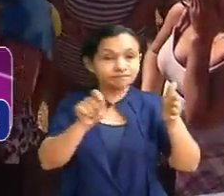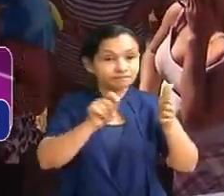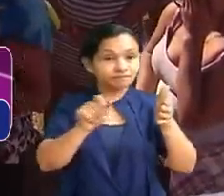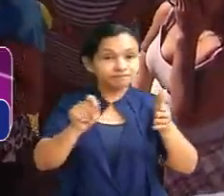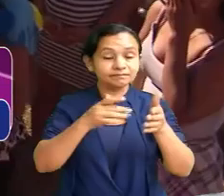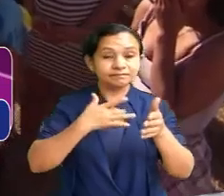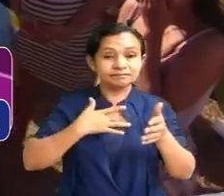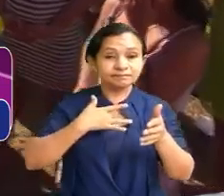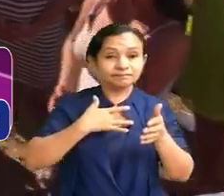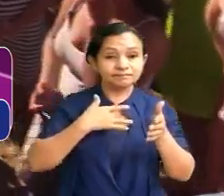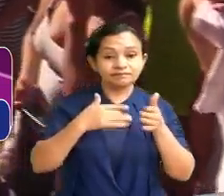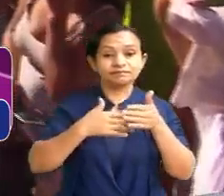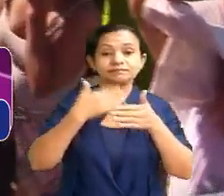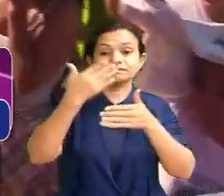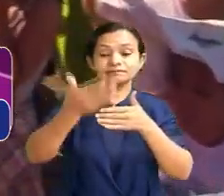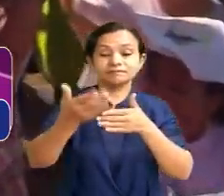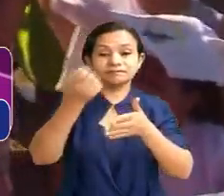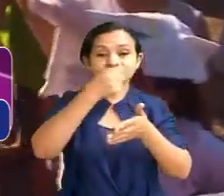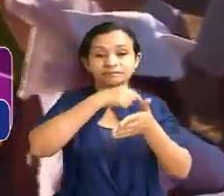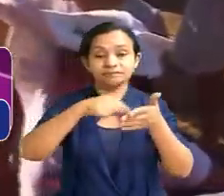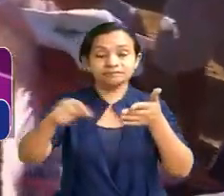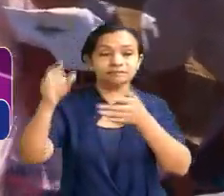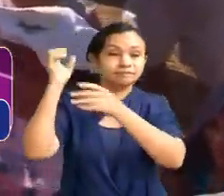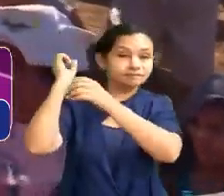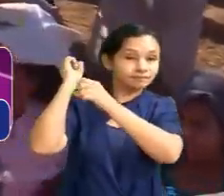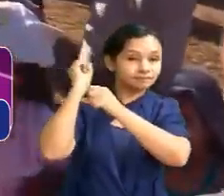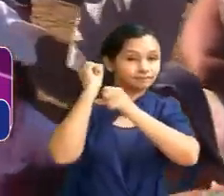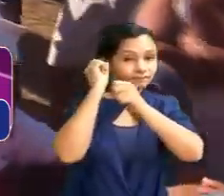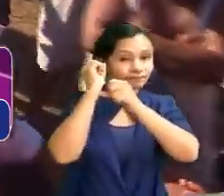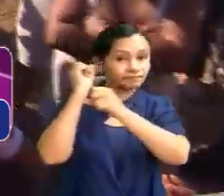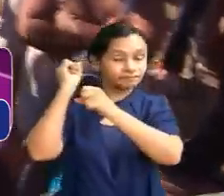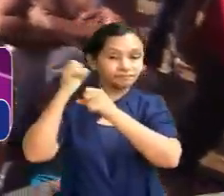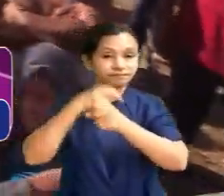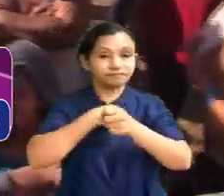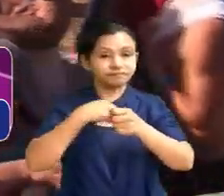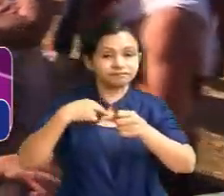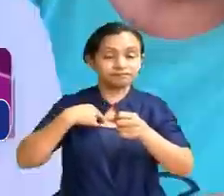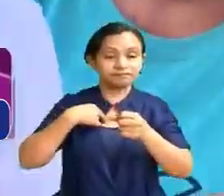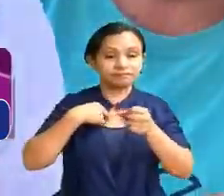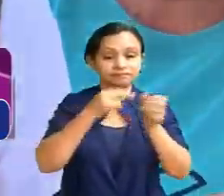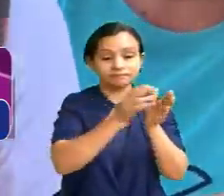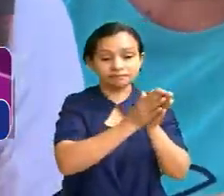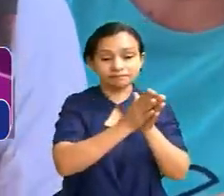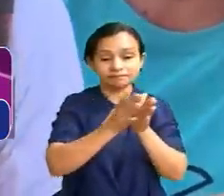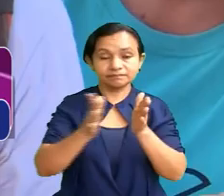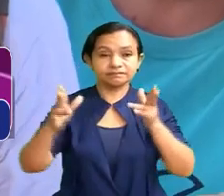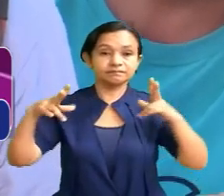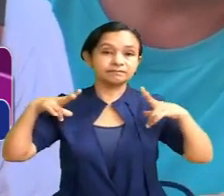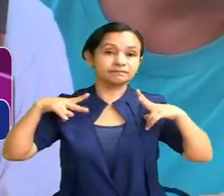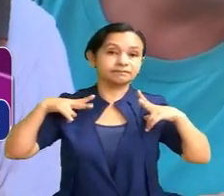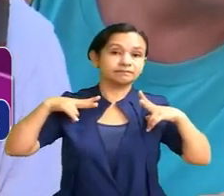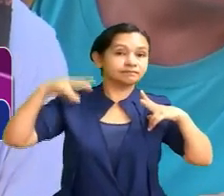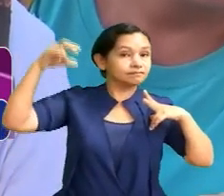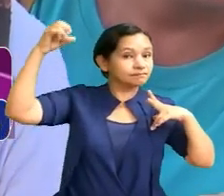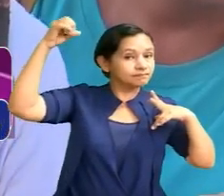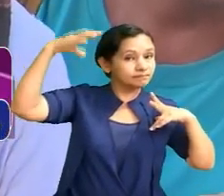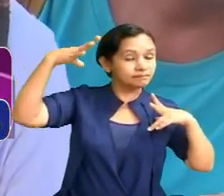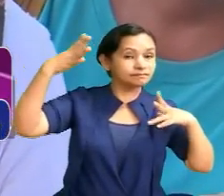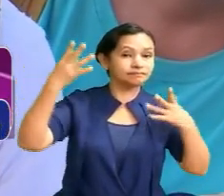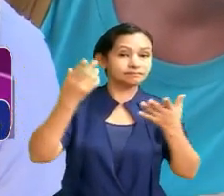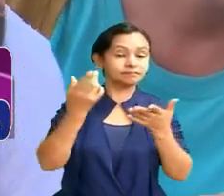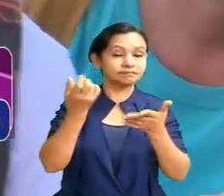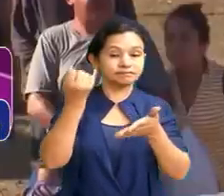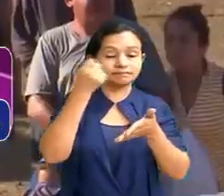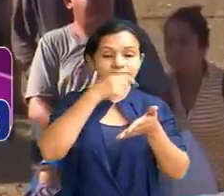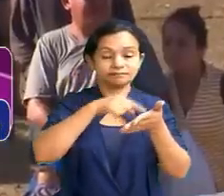requeridas para para esta semana mayor pero también entiendo que se realiza a lo largo de todo el verano es decir si bien es cierto las semanas antes